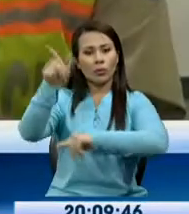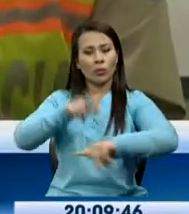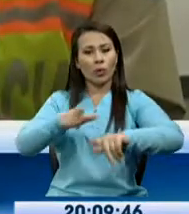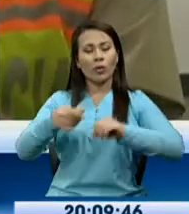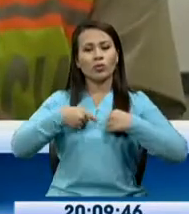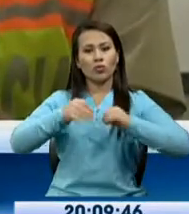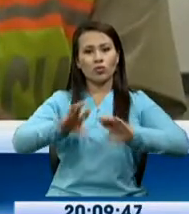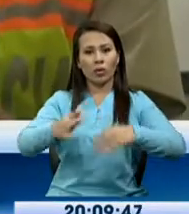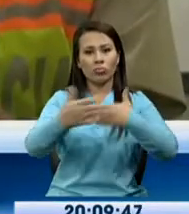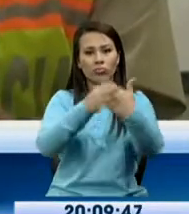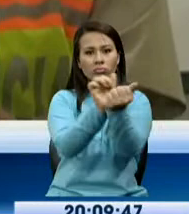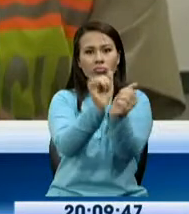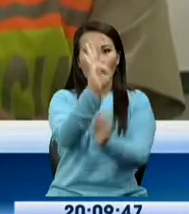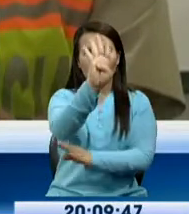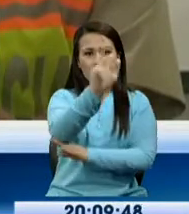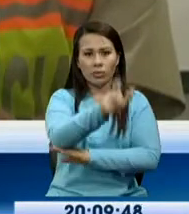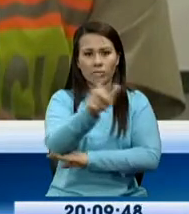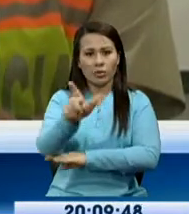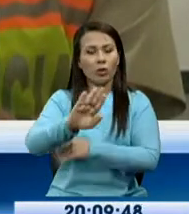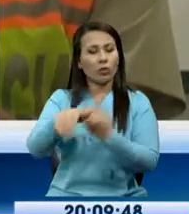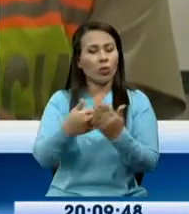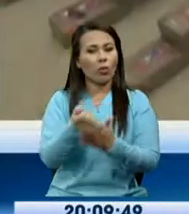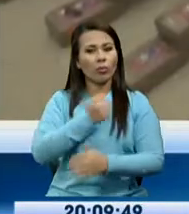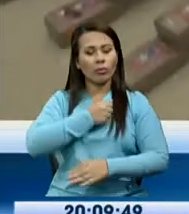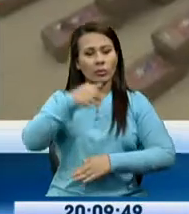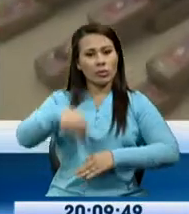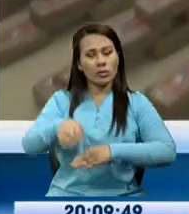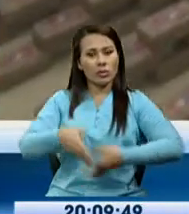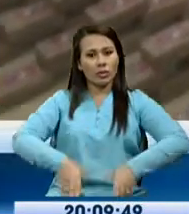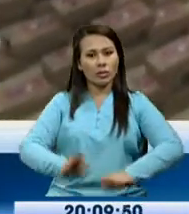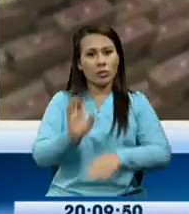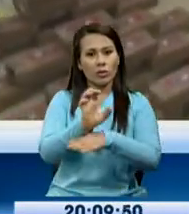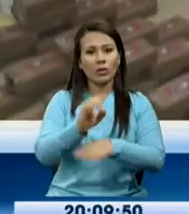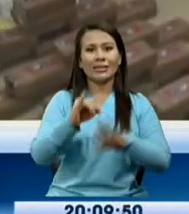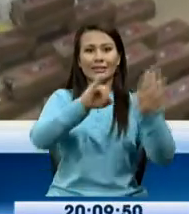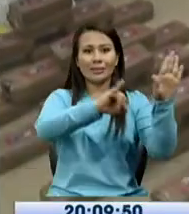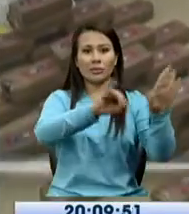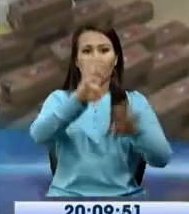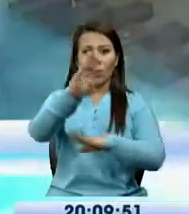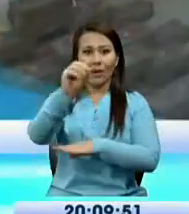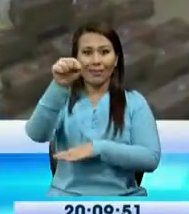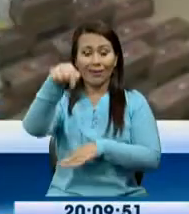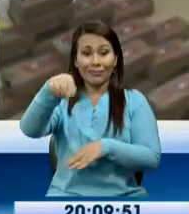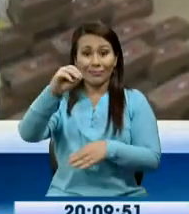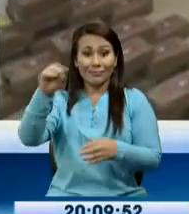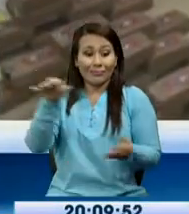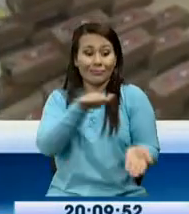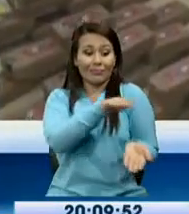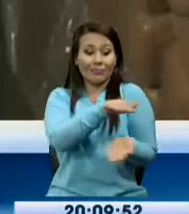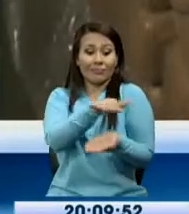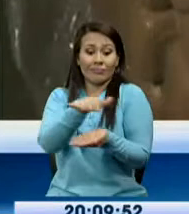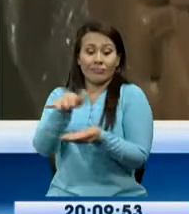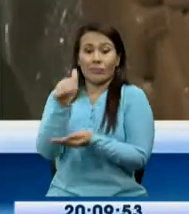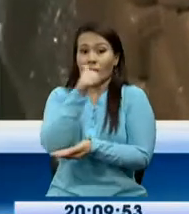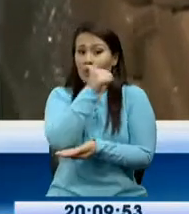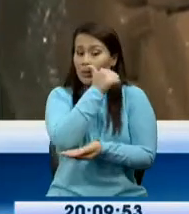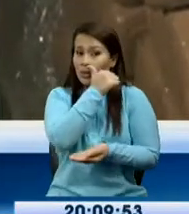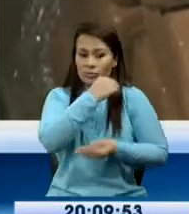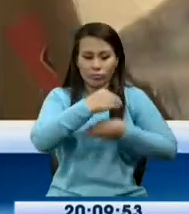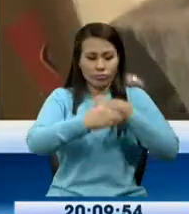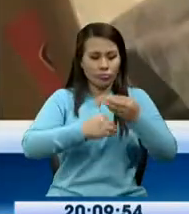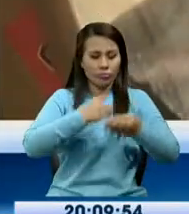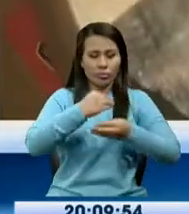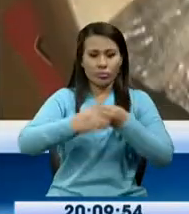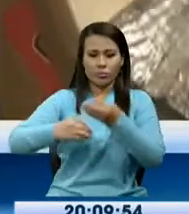la detención de 4 personas, todos ecuatorianos. En total son 640.500 gramos de droga que estaban envueltos